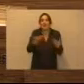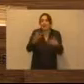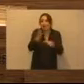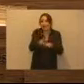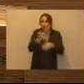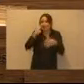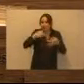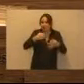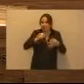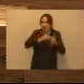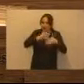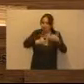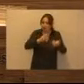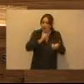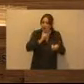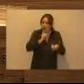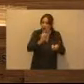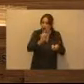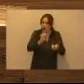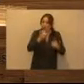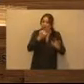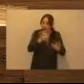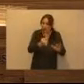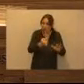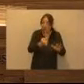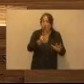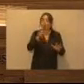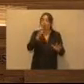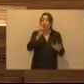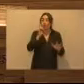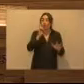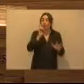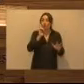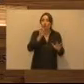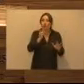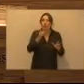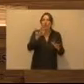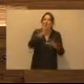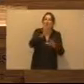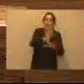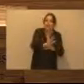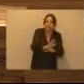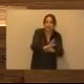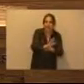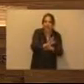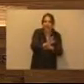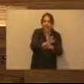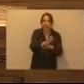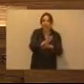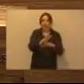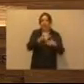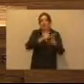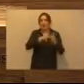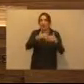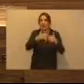funcionamiento del sistema. Lo que hemos dicho es no solo dan idea única como de funcionamiento del